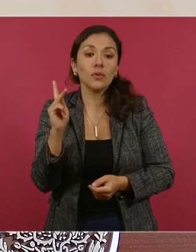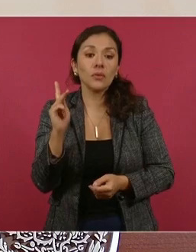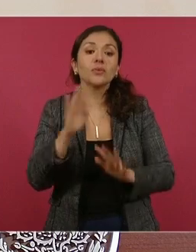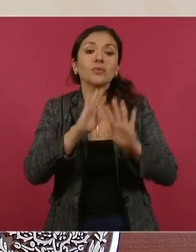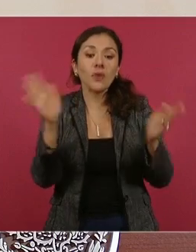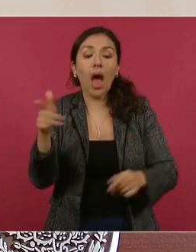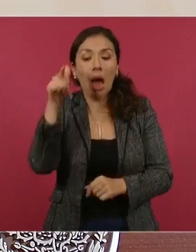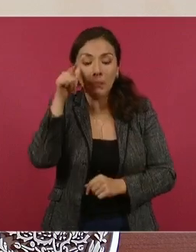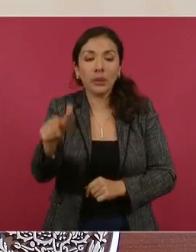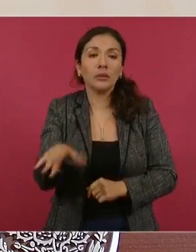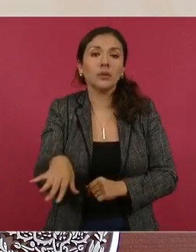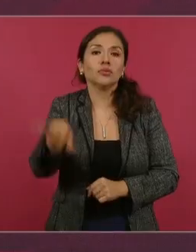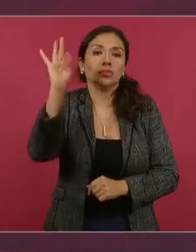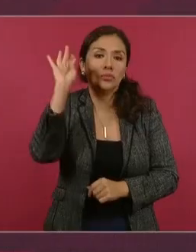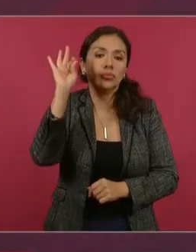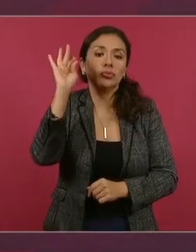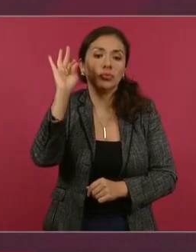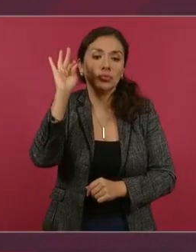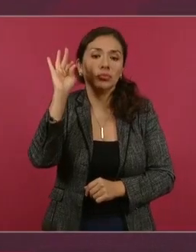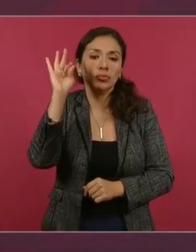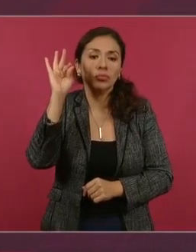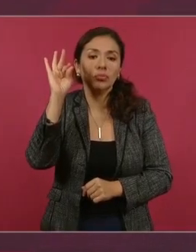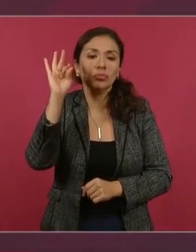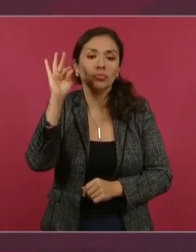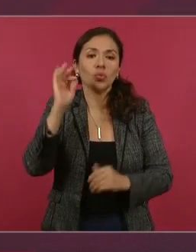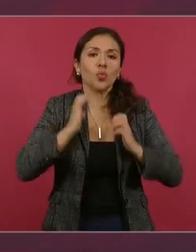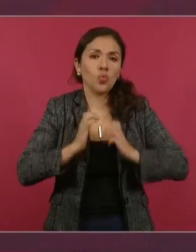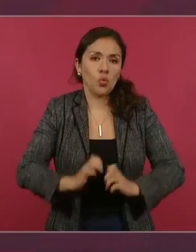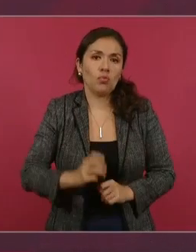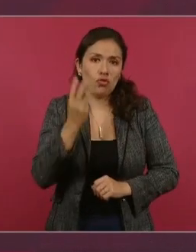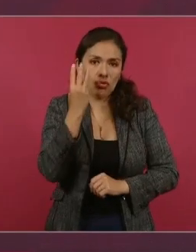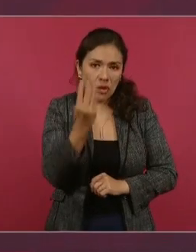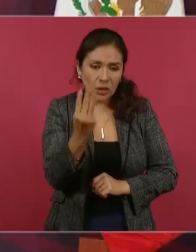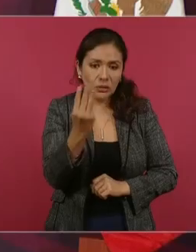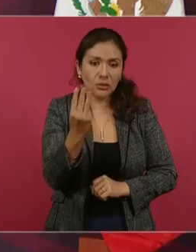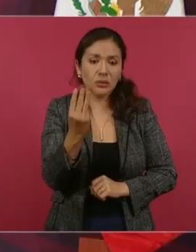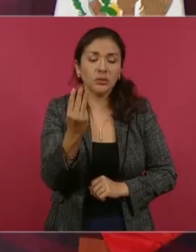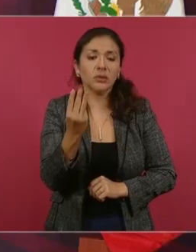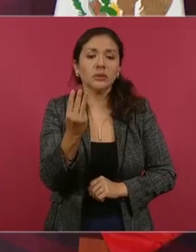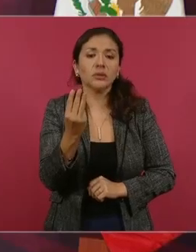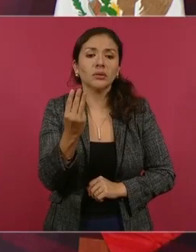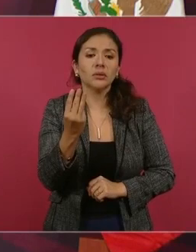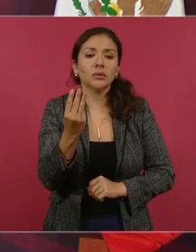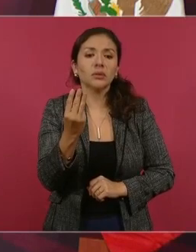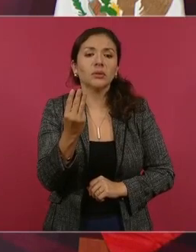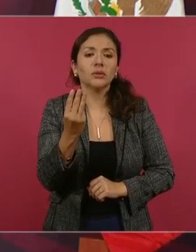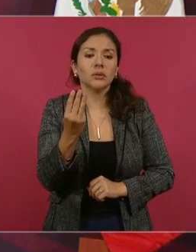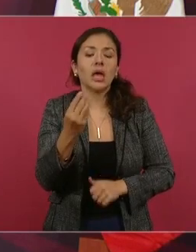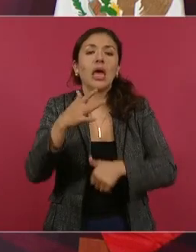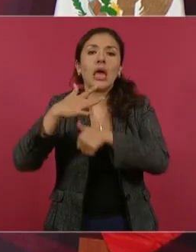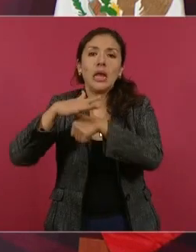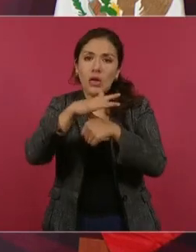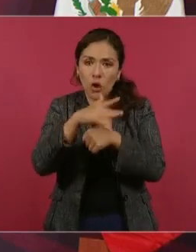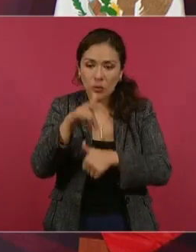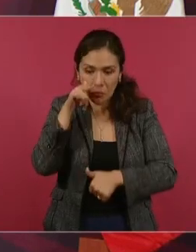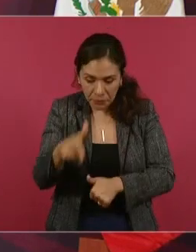se encontró a los cuerpos y el